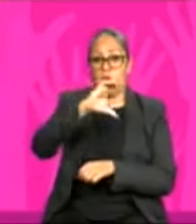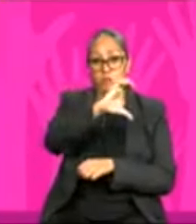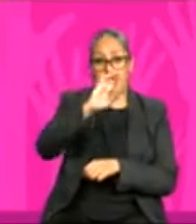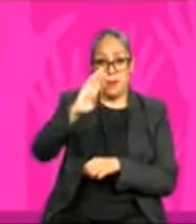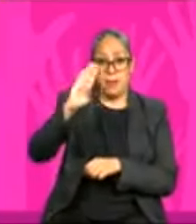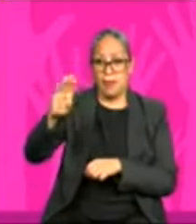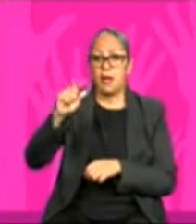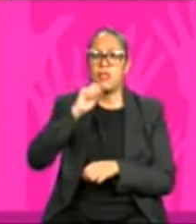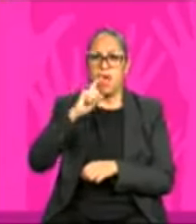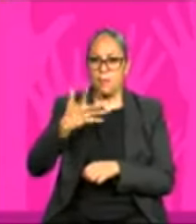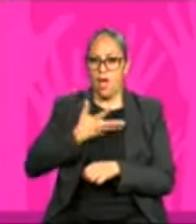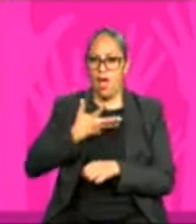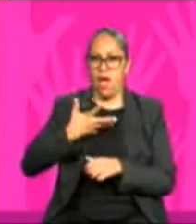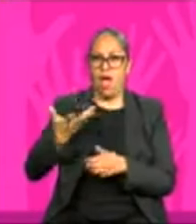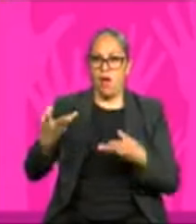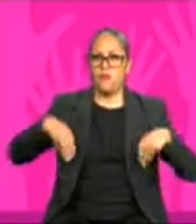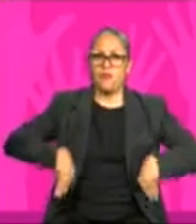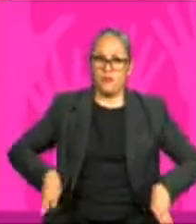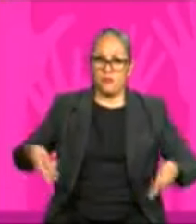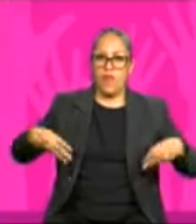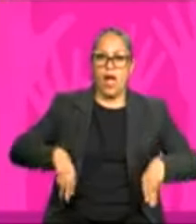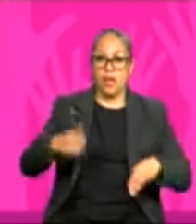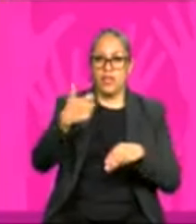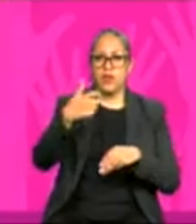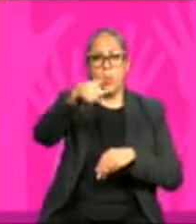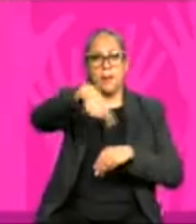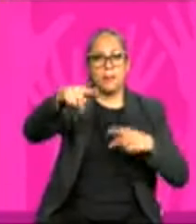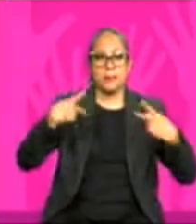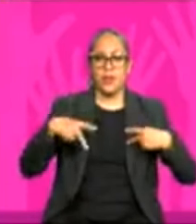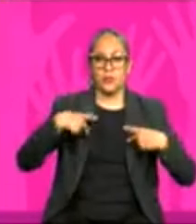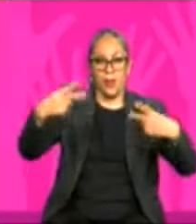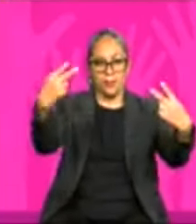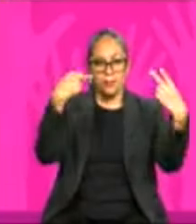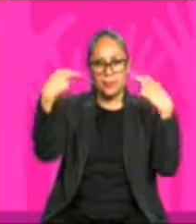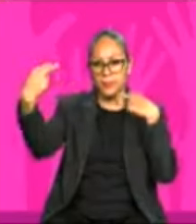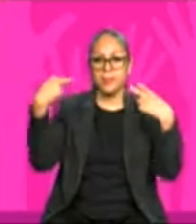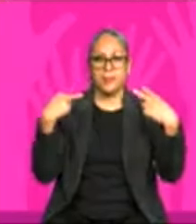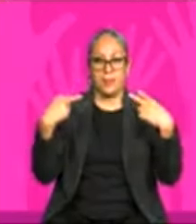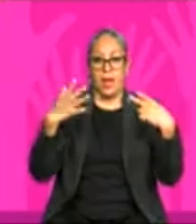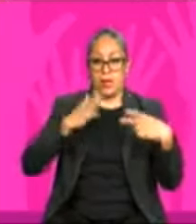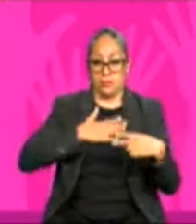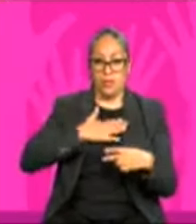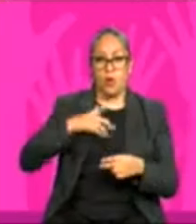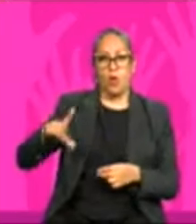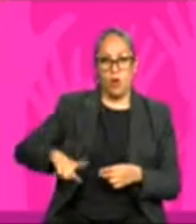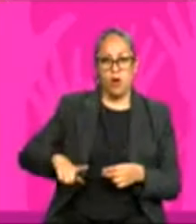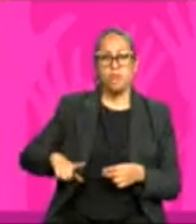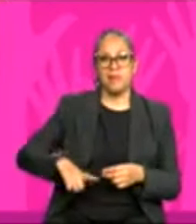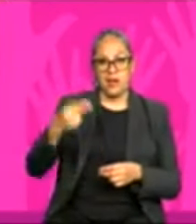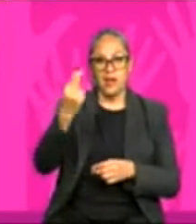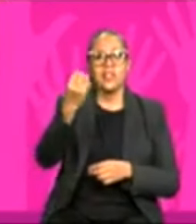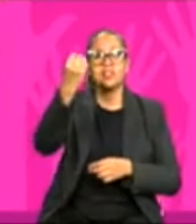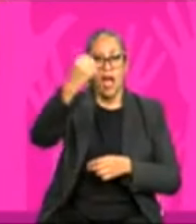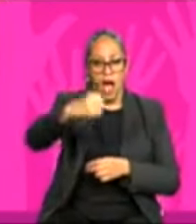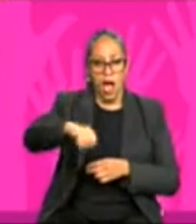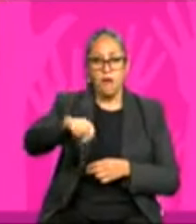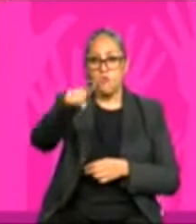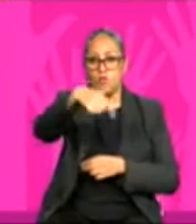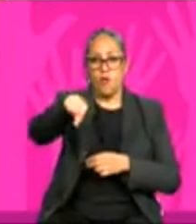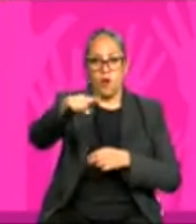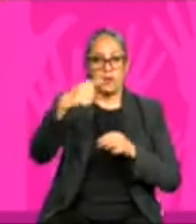enriquecido cínicamente a la vista de todos los morelenses. En mi gabinete, todos los funcionarios estarán obligados a hacer públicas